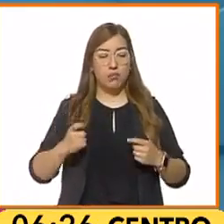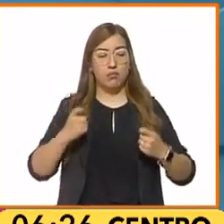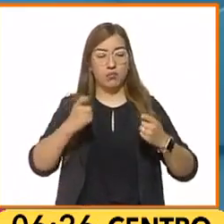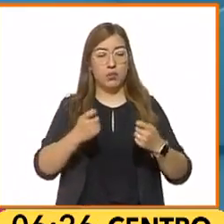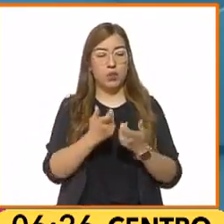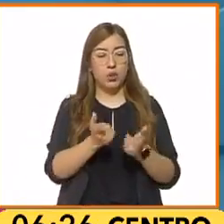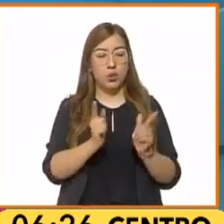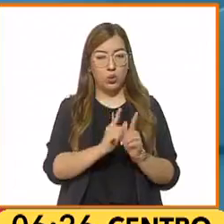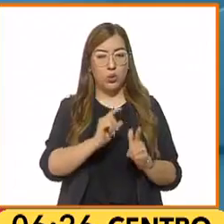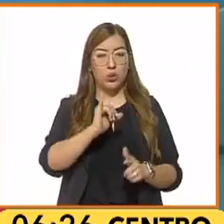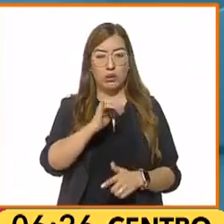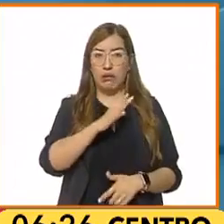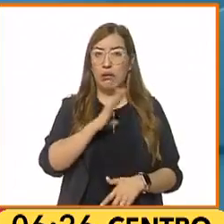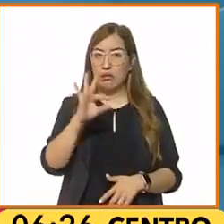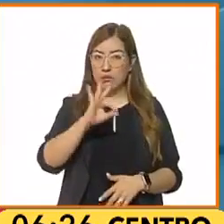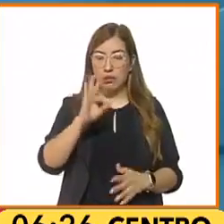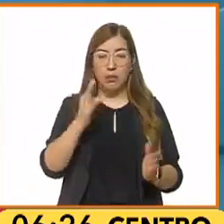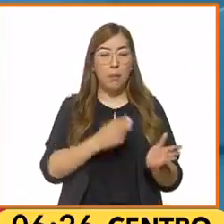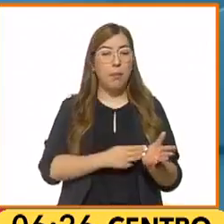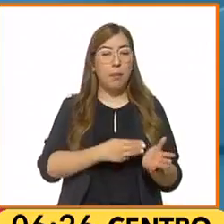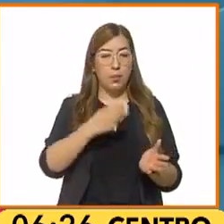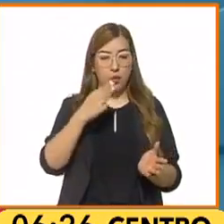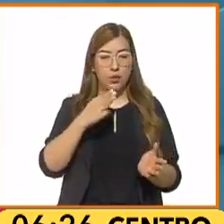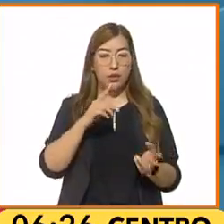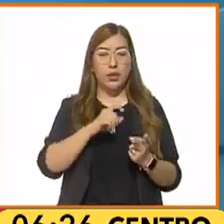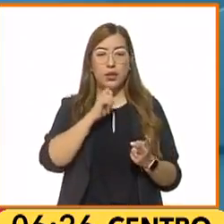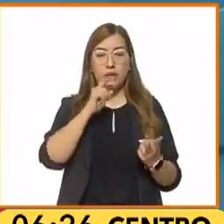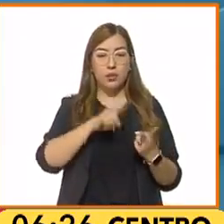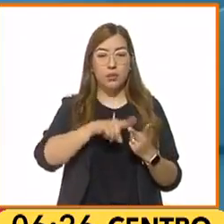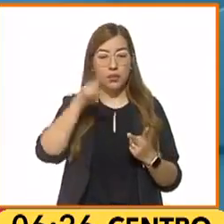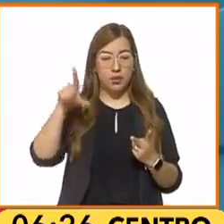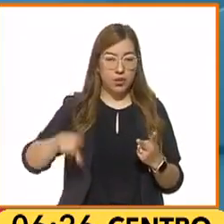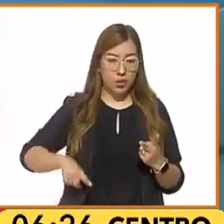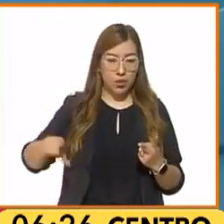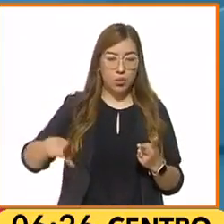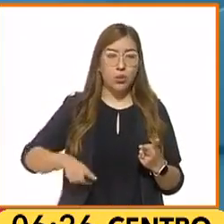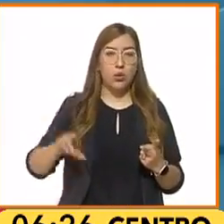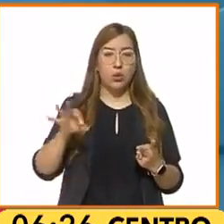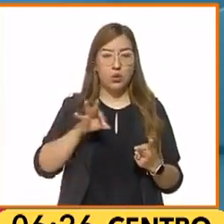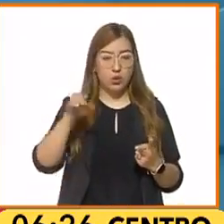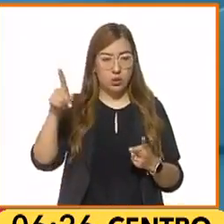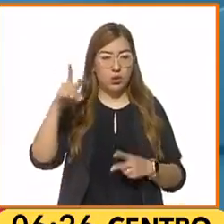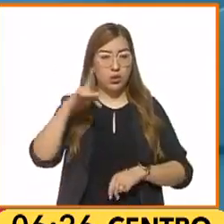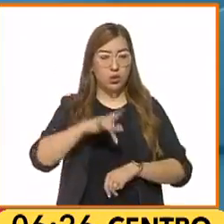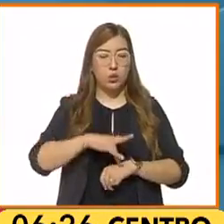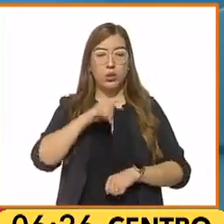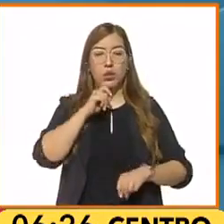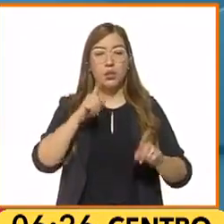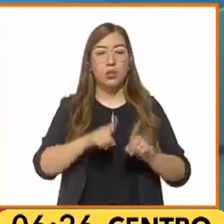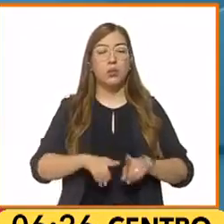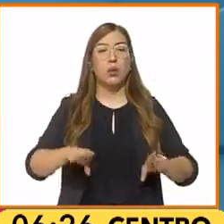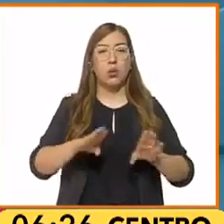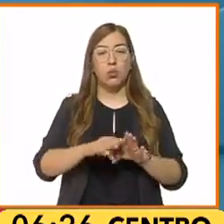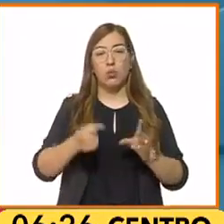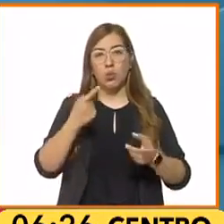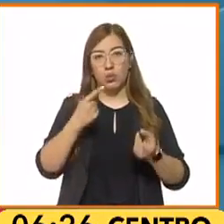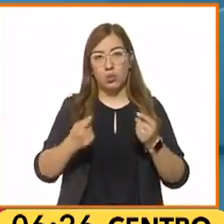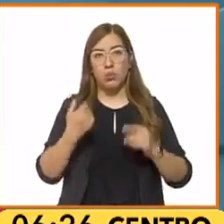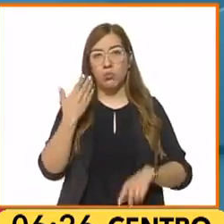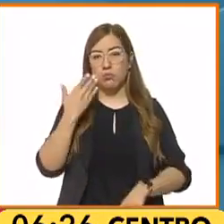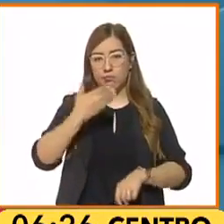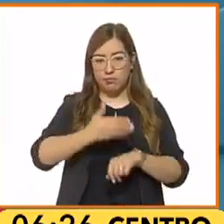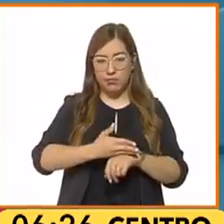tocará parte de las sanciones y a Gobernación también le tocará parte de las sanciones. En un